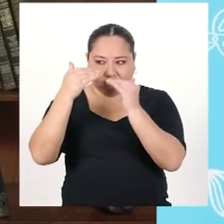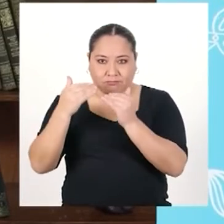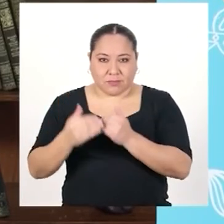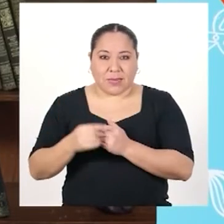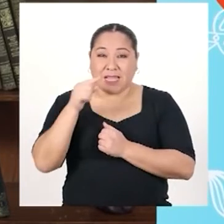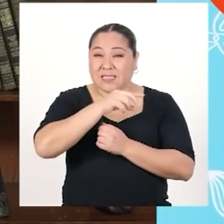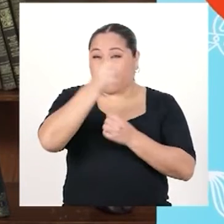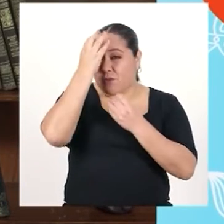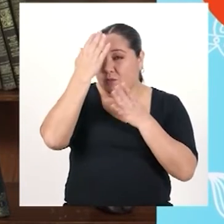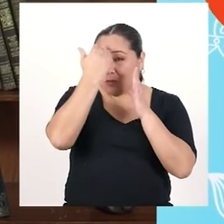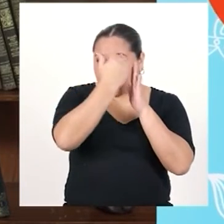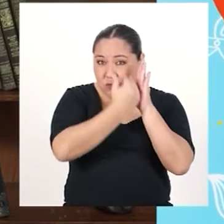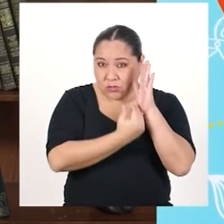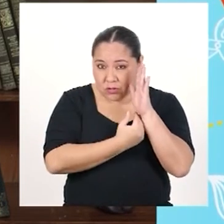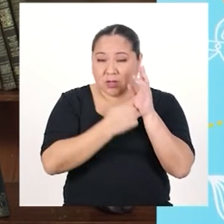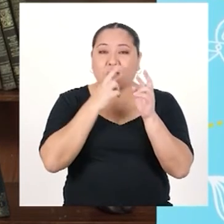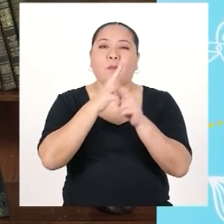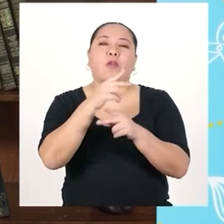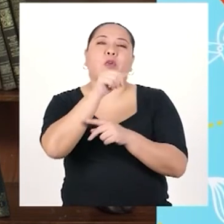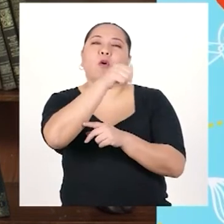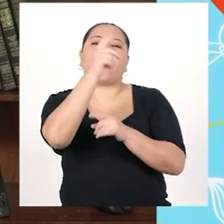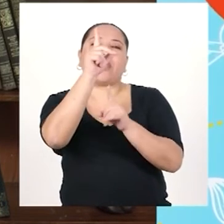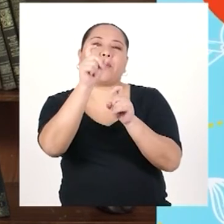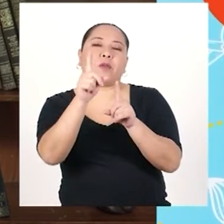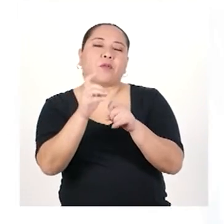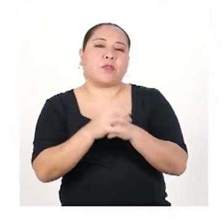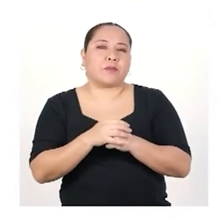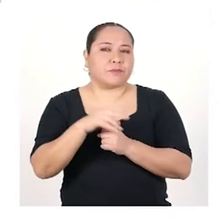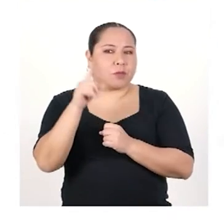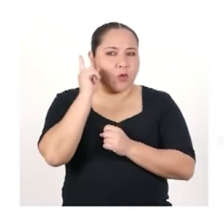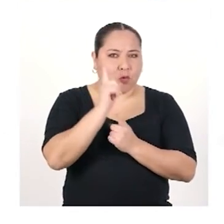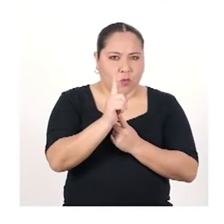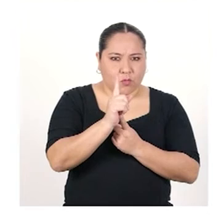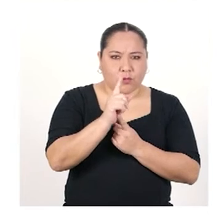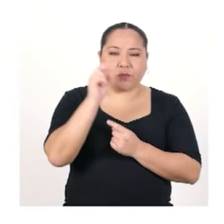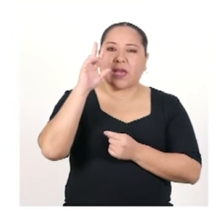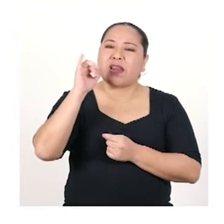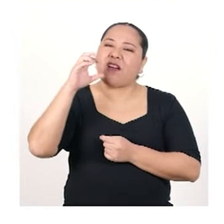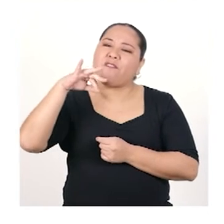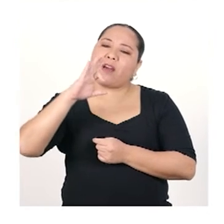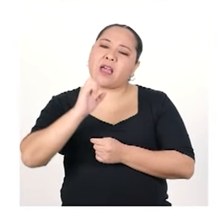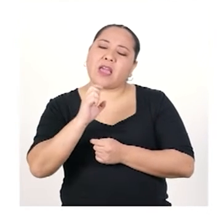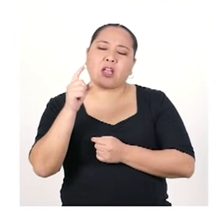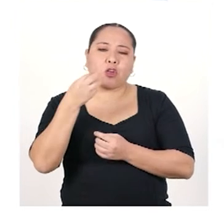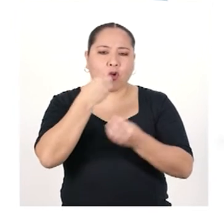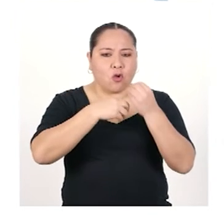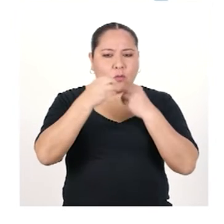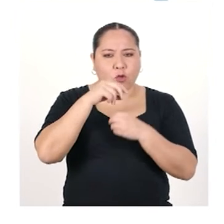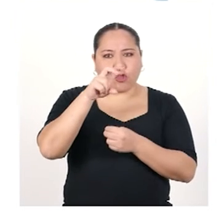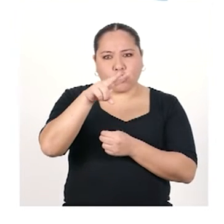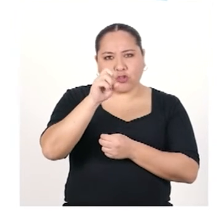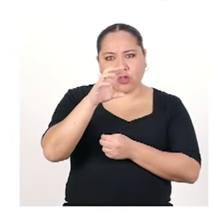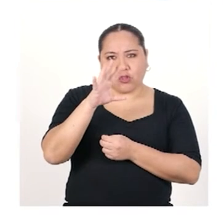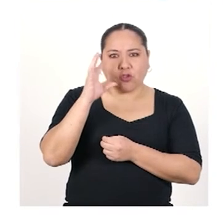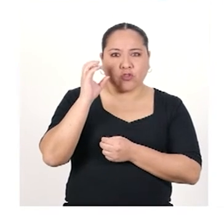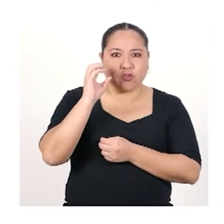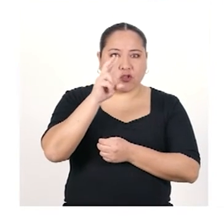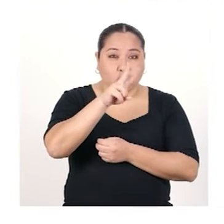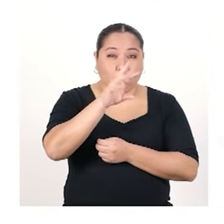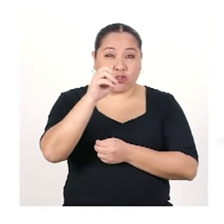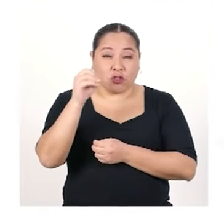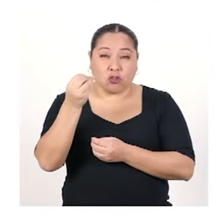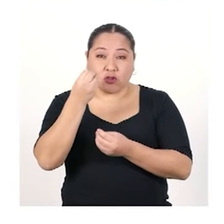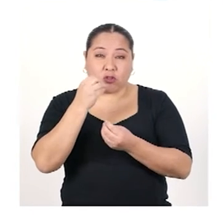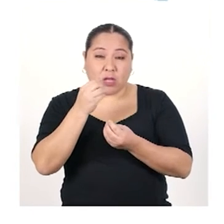información brindada, respondamos las siguientes preguntas. 1. Si Rafael come 200 gramos de sangrecita